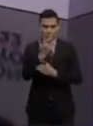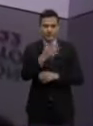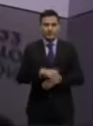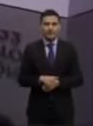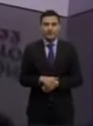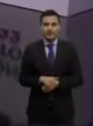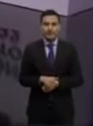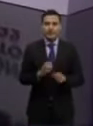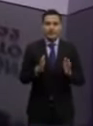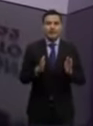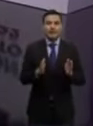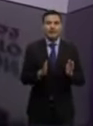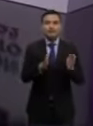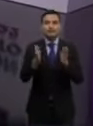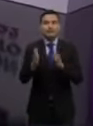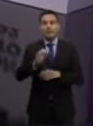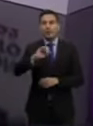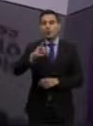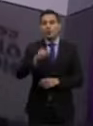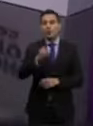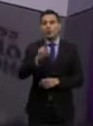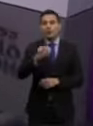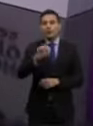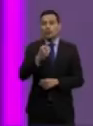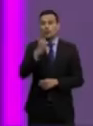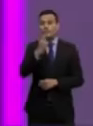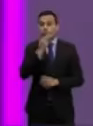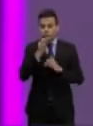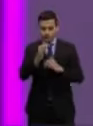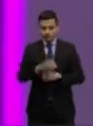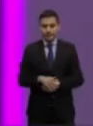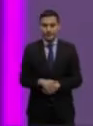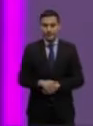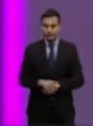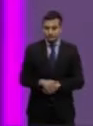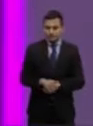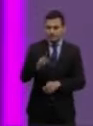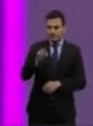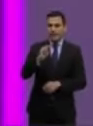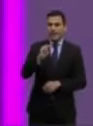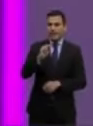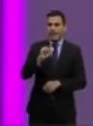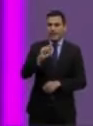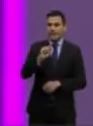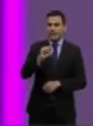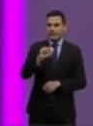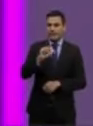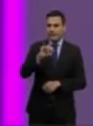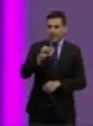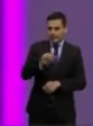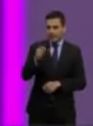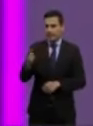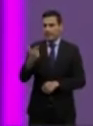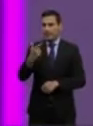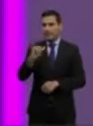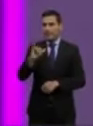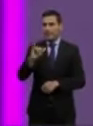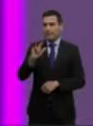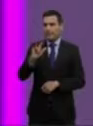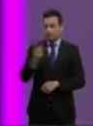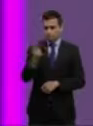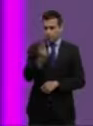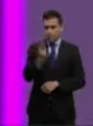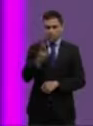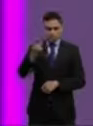Juliana Tilano, tu minuto. Claro, algo que le reconozco a Natalia y a Gilberto, y lo digo con mucha honestidad, es que son